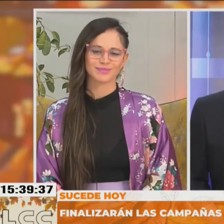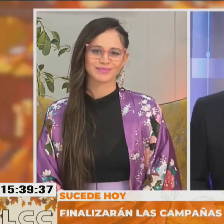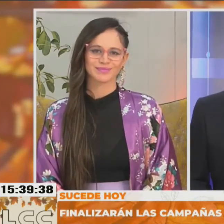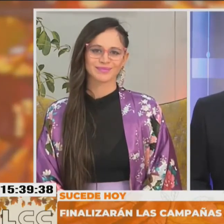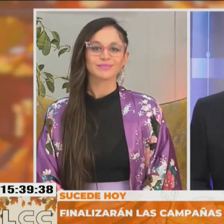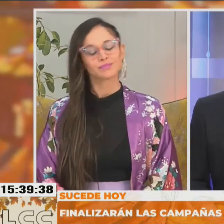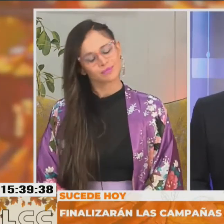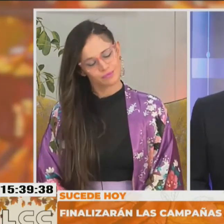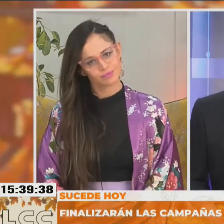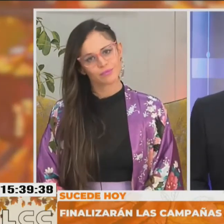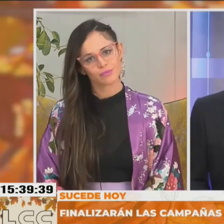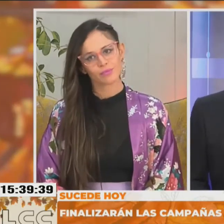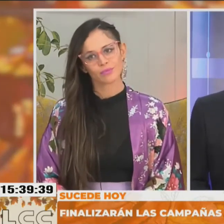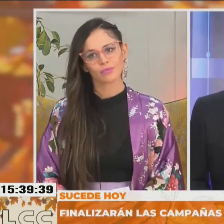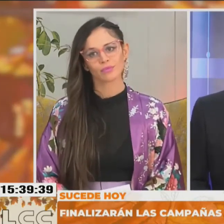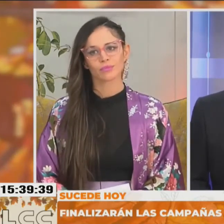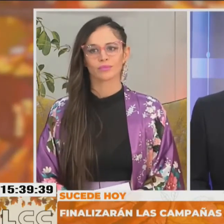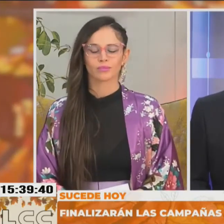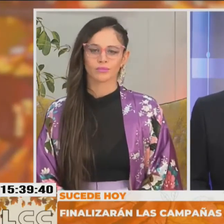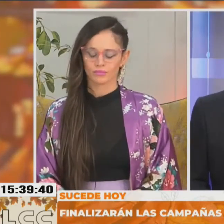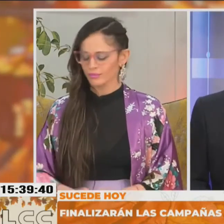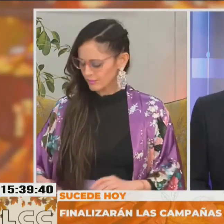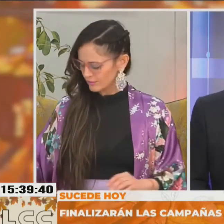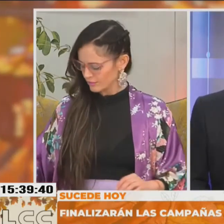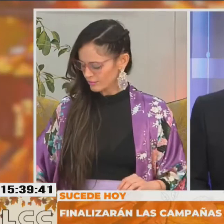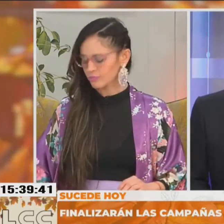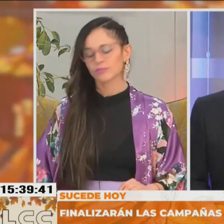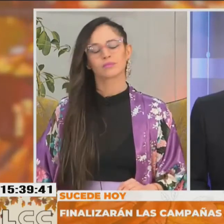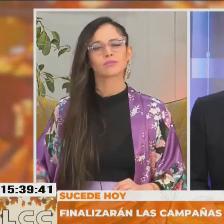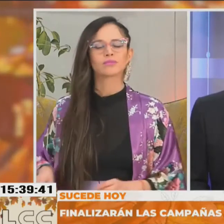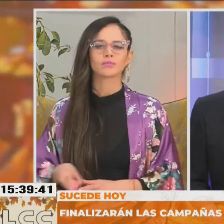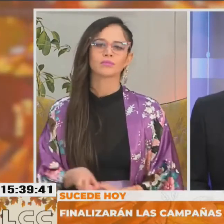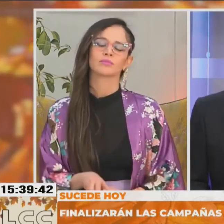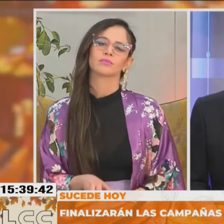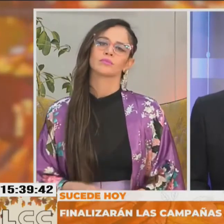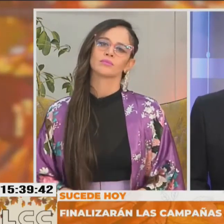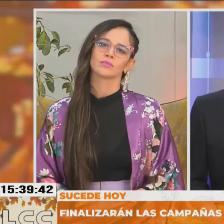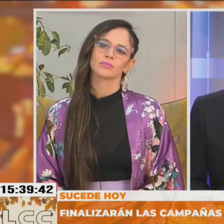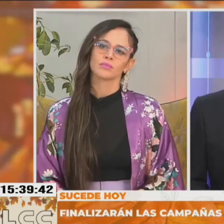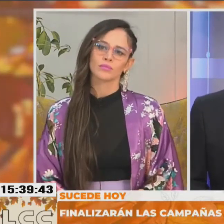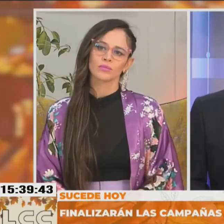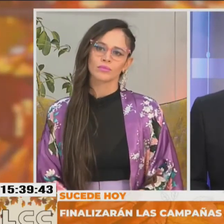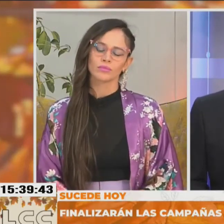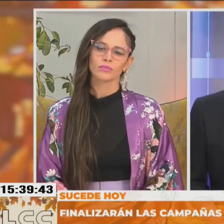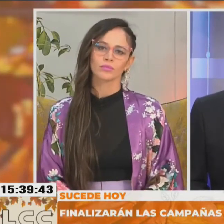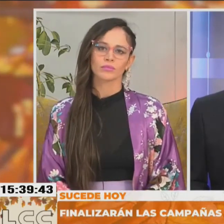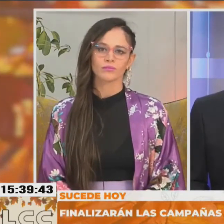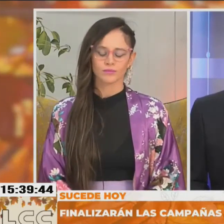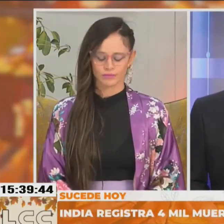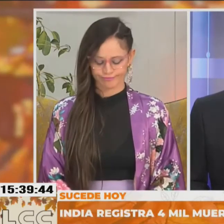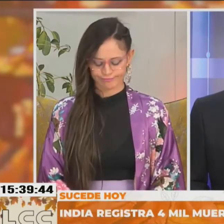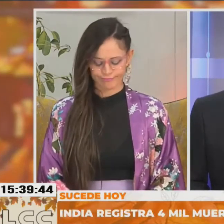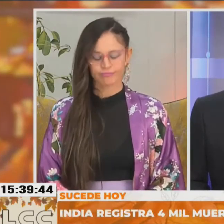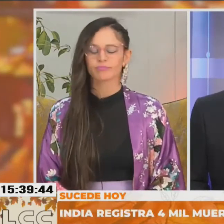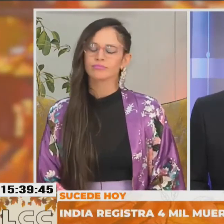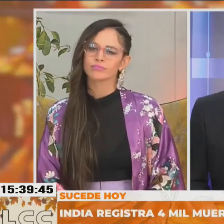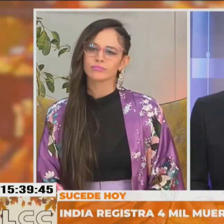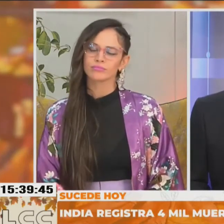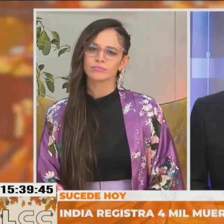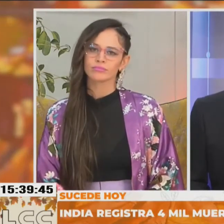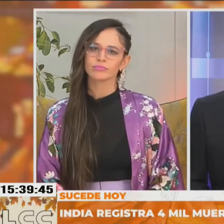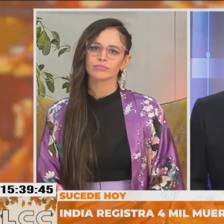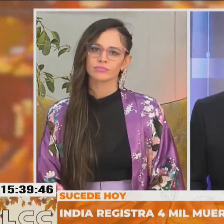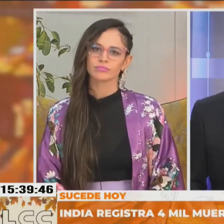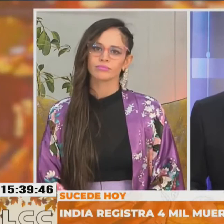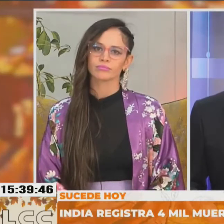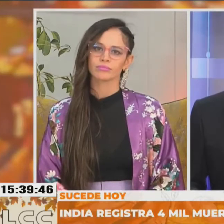ámbito internacional, como siempre cerramos con un tema internacional, aumenta Consi, la preocupación por lo que pasa en la India.